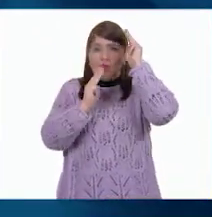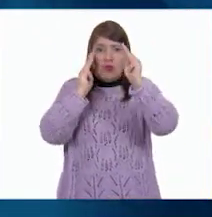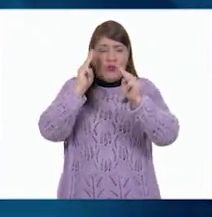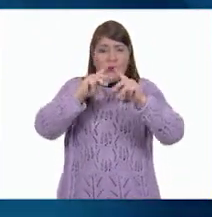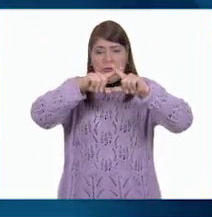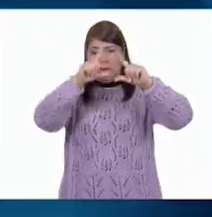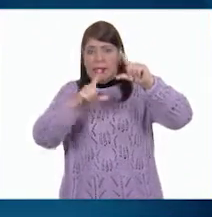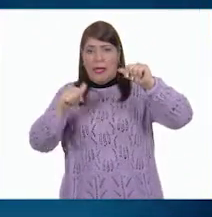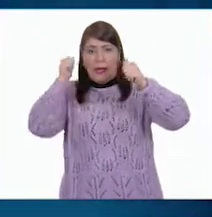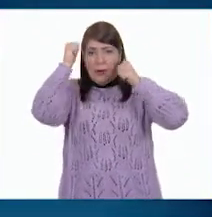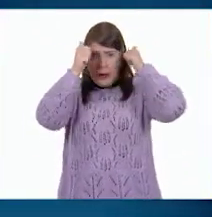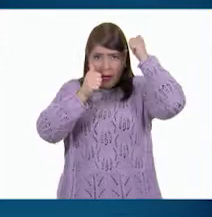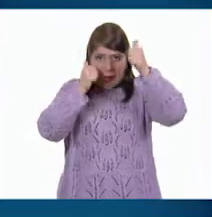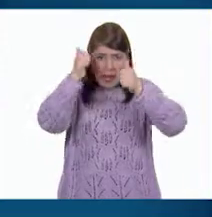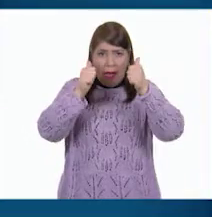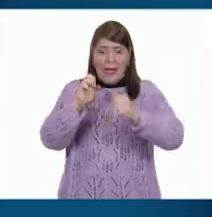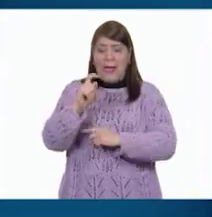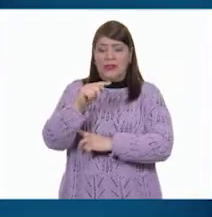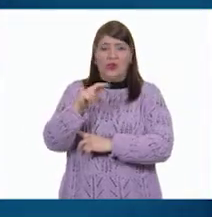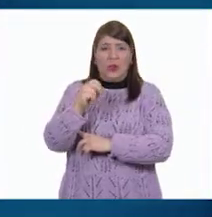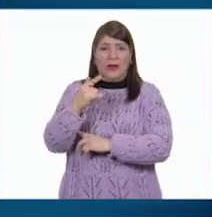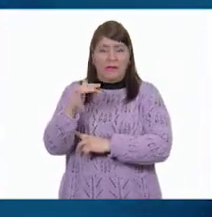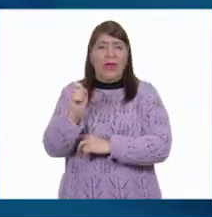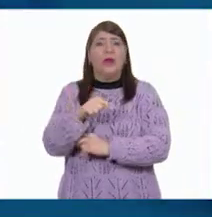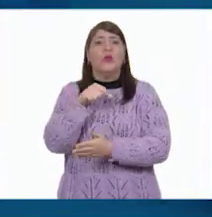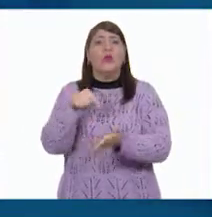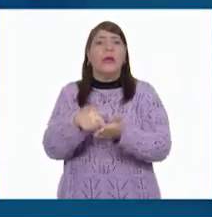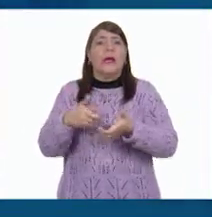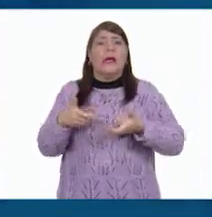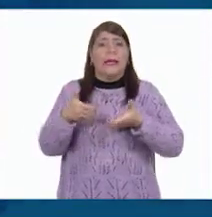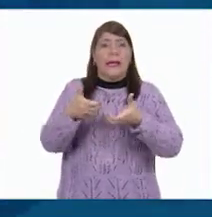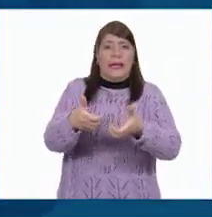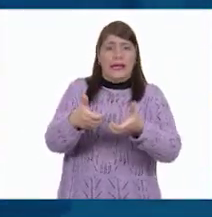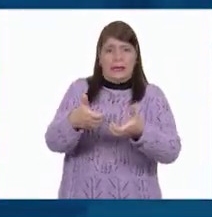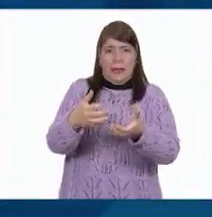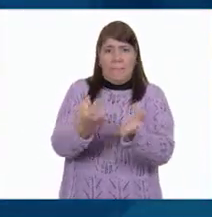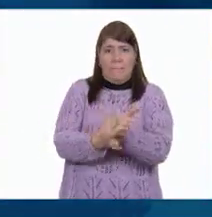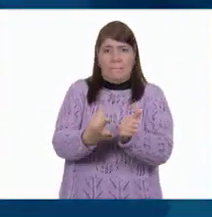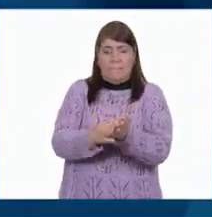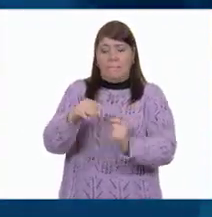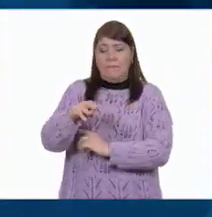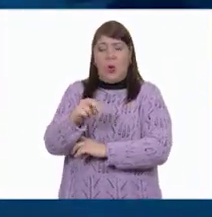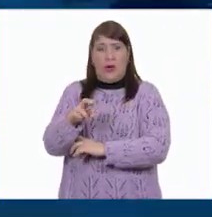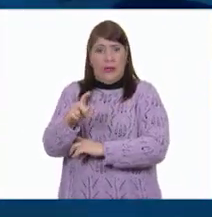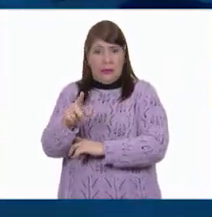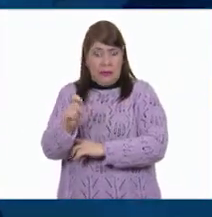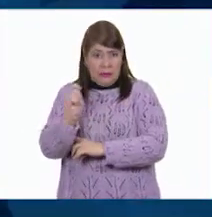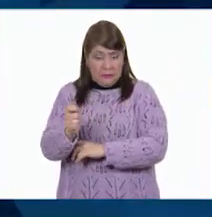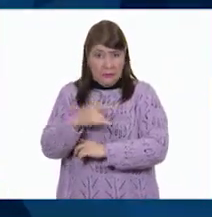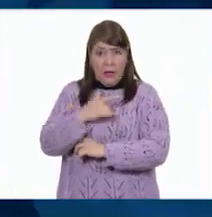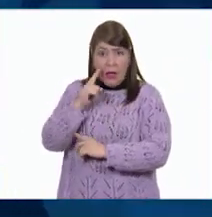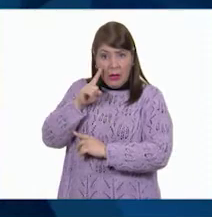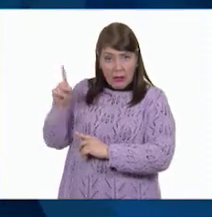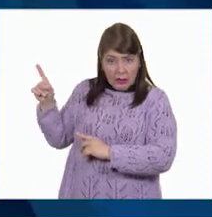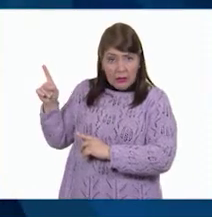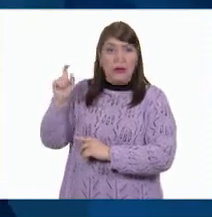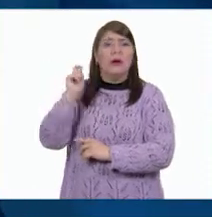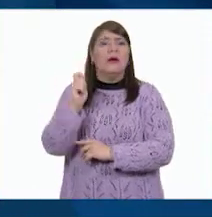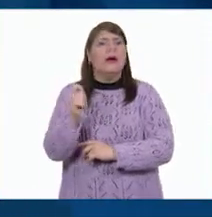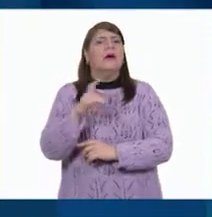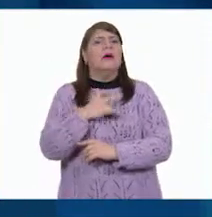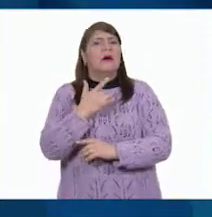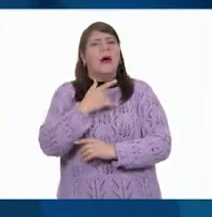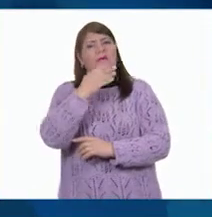Arqueología, Historia y Etnografía en la céntrica calle de Moneda. La celebración más esperada del